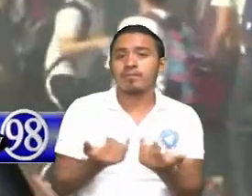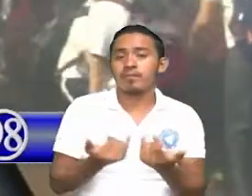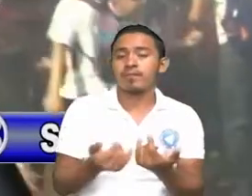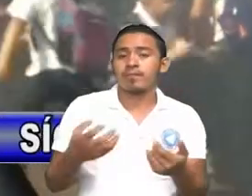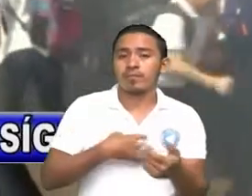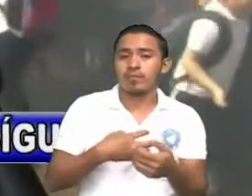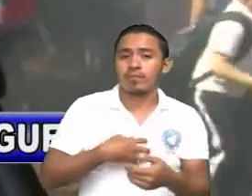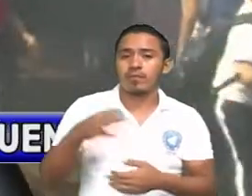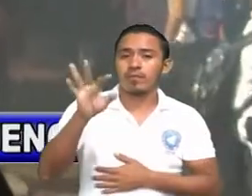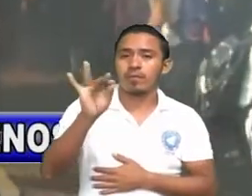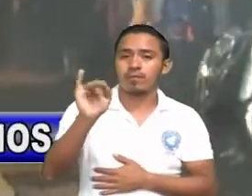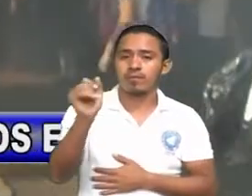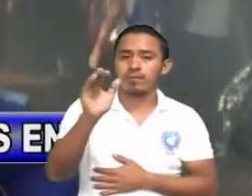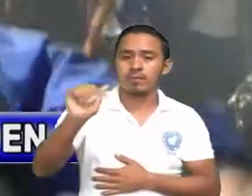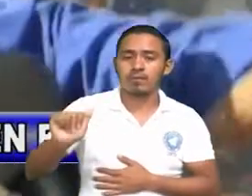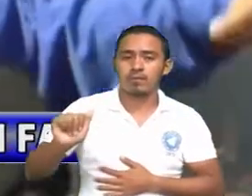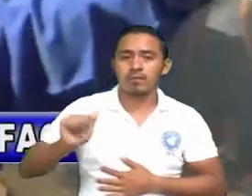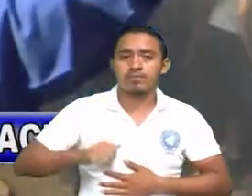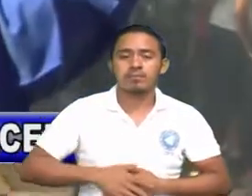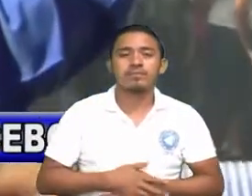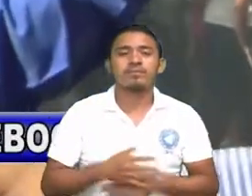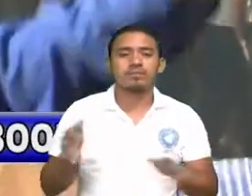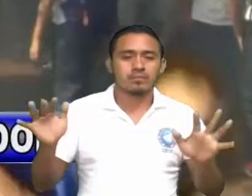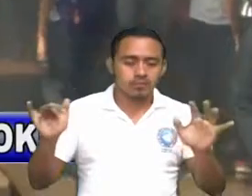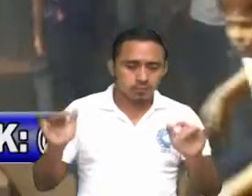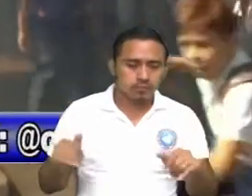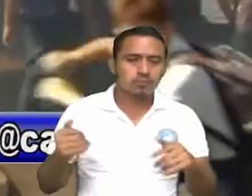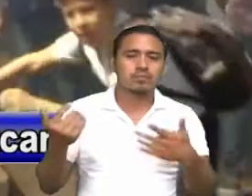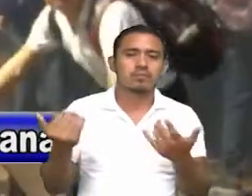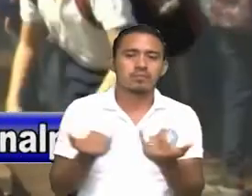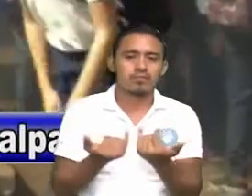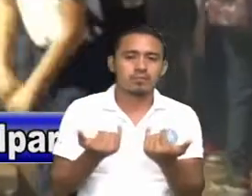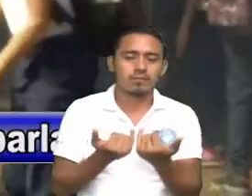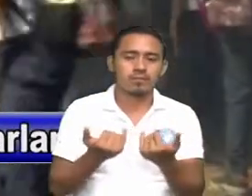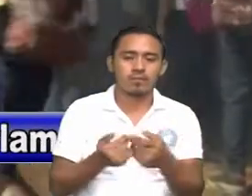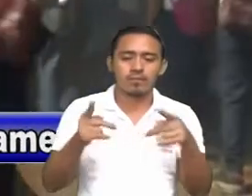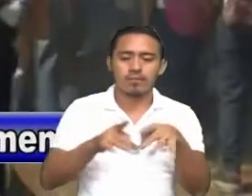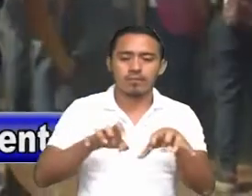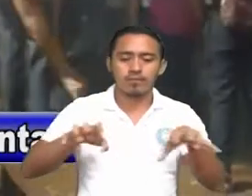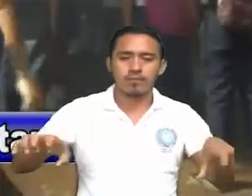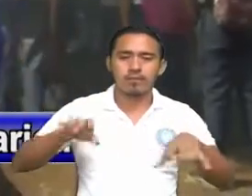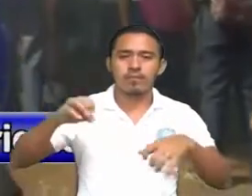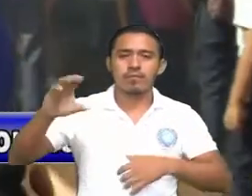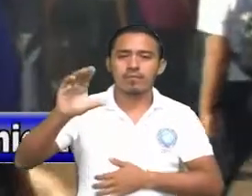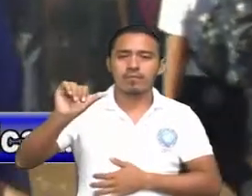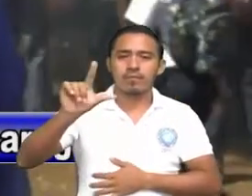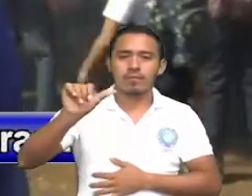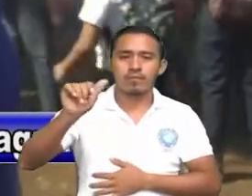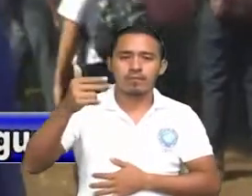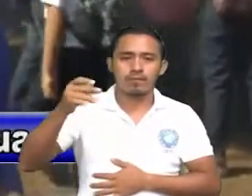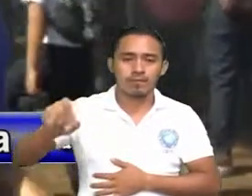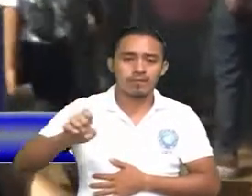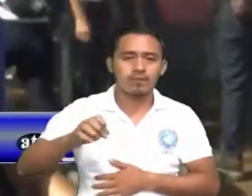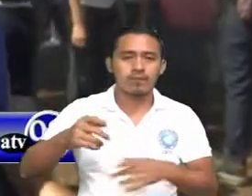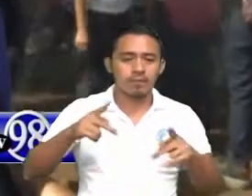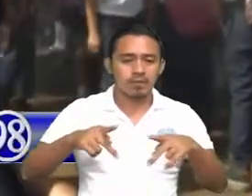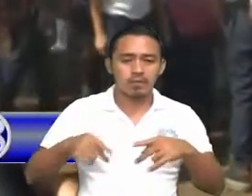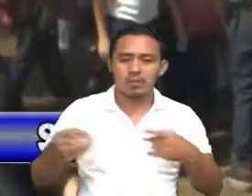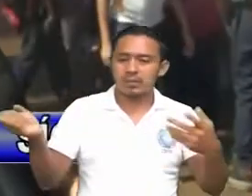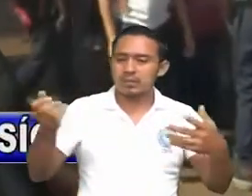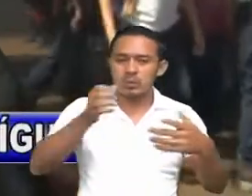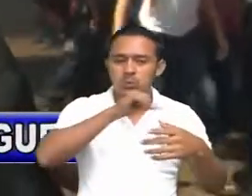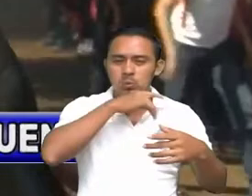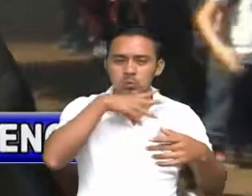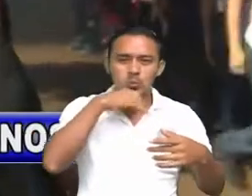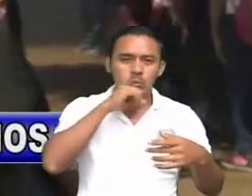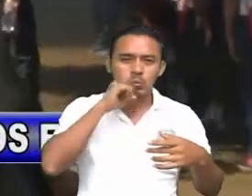físicas, además de lo que hemos recomendado también los plan Calache, que la gente saque todo lo que pueda contener